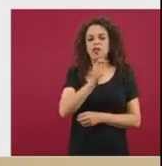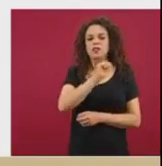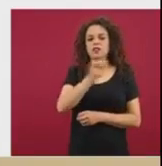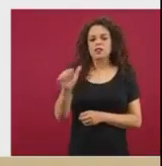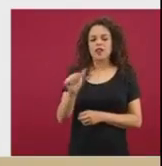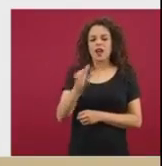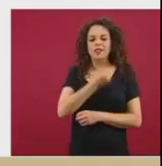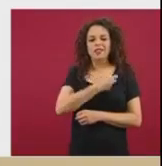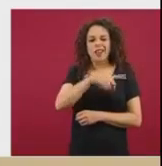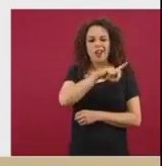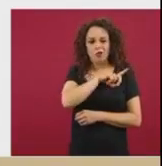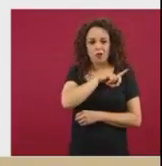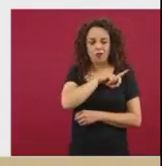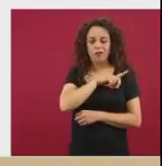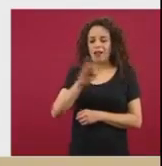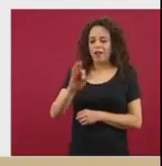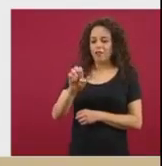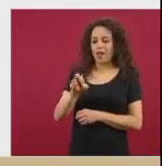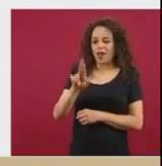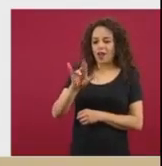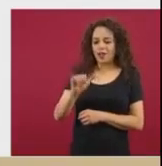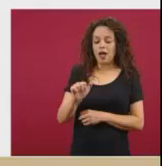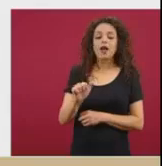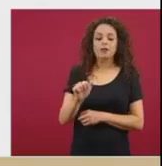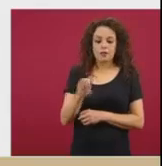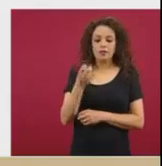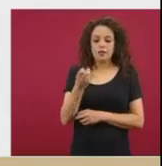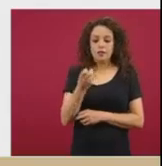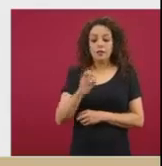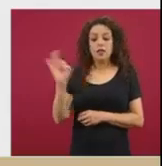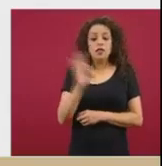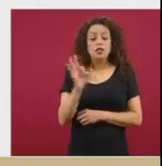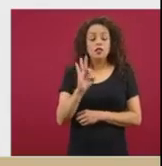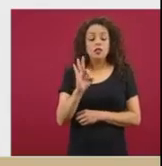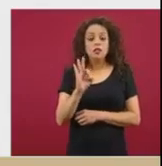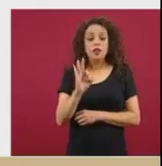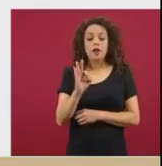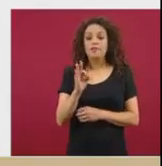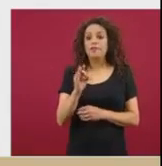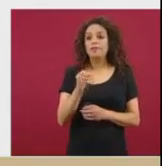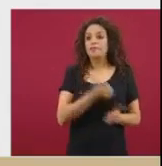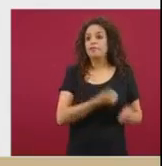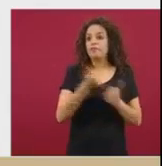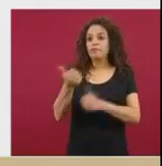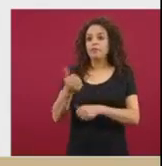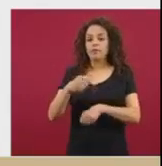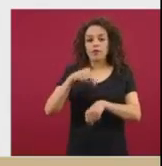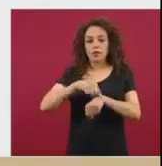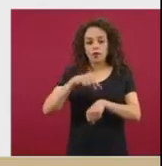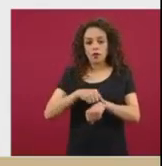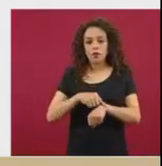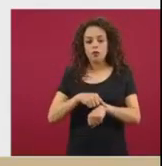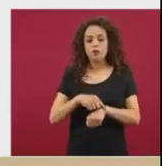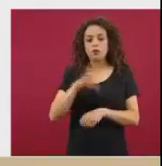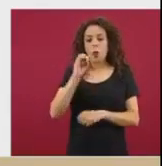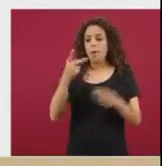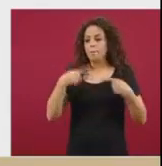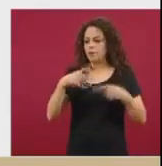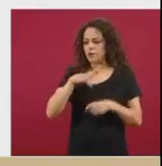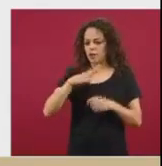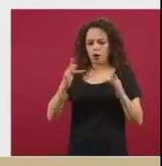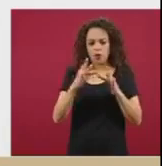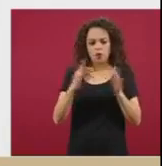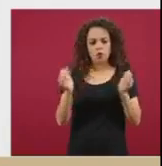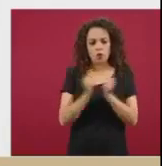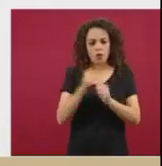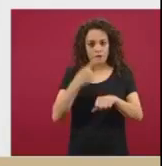todos aquellos casos probables. Se lleva un dermatólogo o se lleva una persona que haya estado en contacto con personas con lepra para